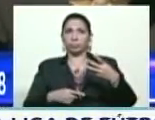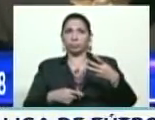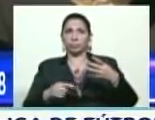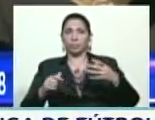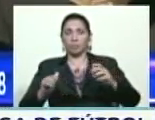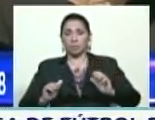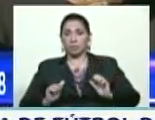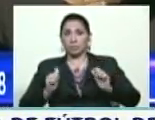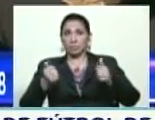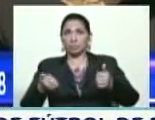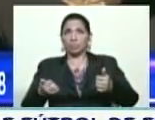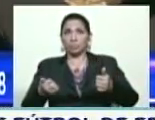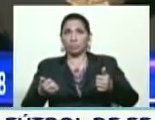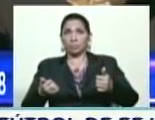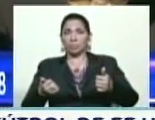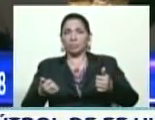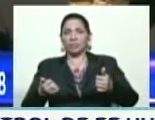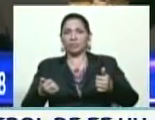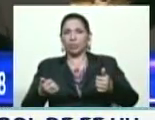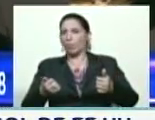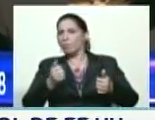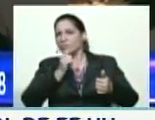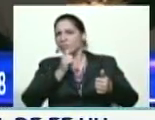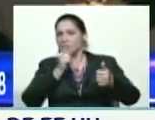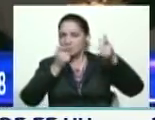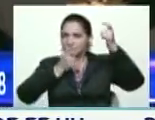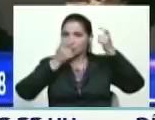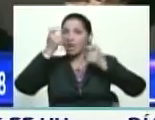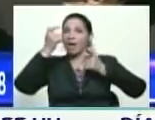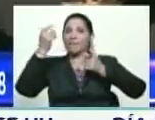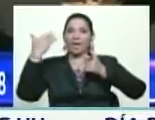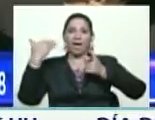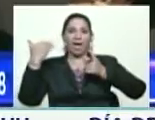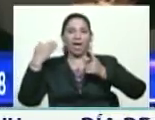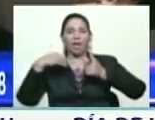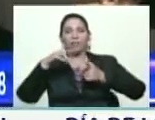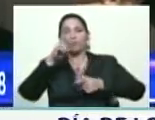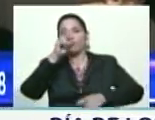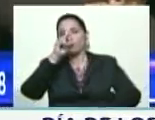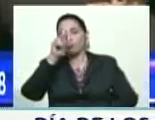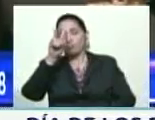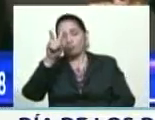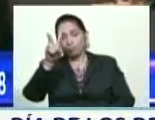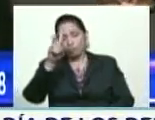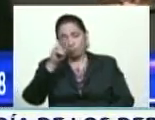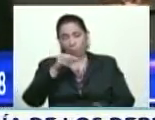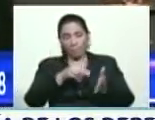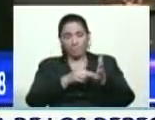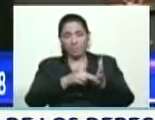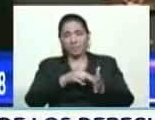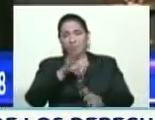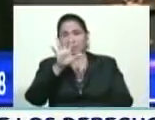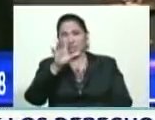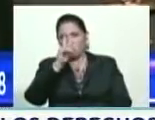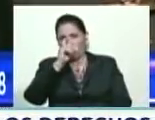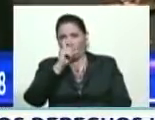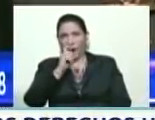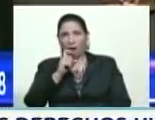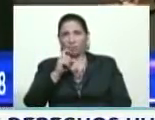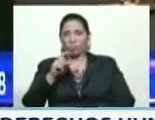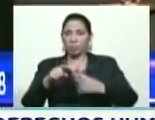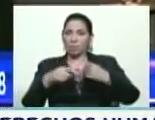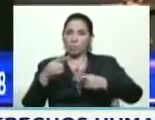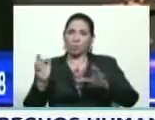empezada por el comandante Hugo Chávez en el año 2005, después de varias reuniones que